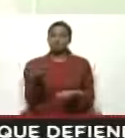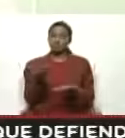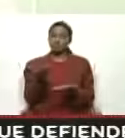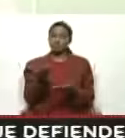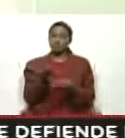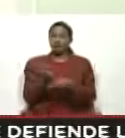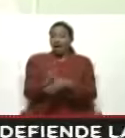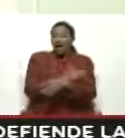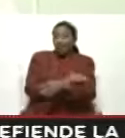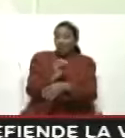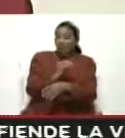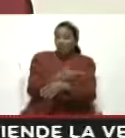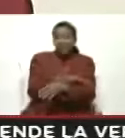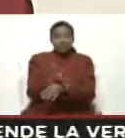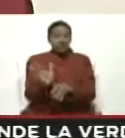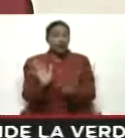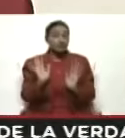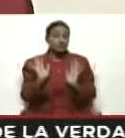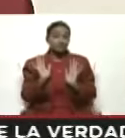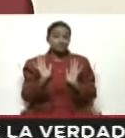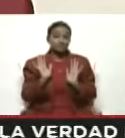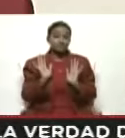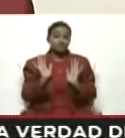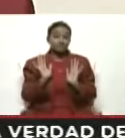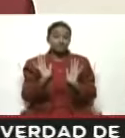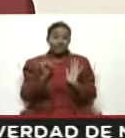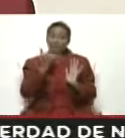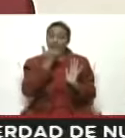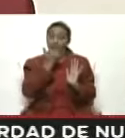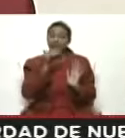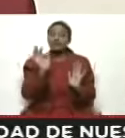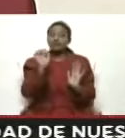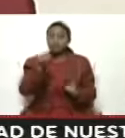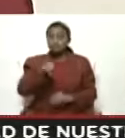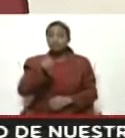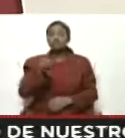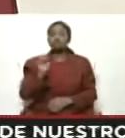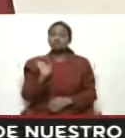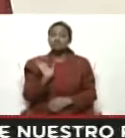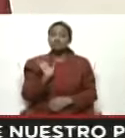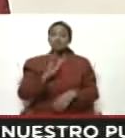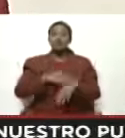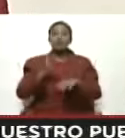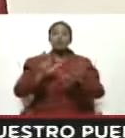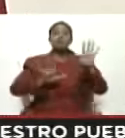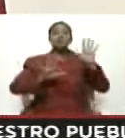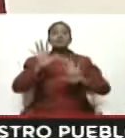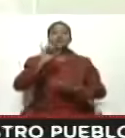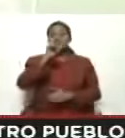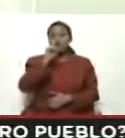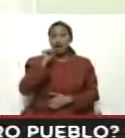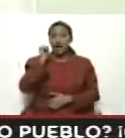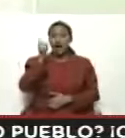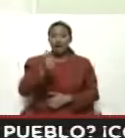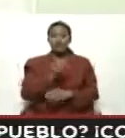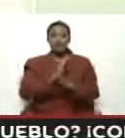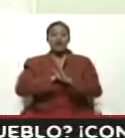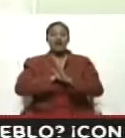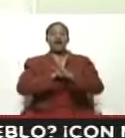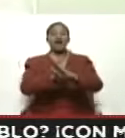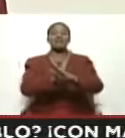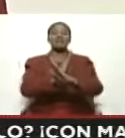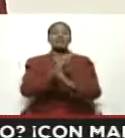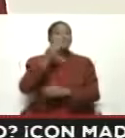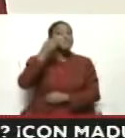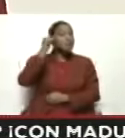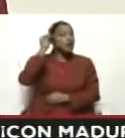tarde. Más temprano que tarde va a ocurrir. Porque esos 15 años que tú hablas de inhabilitación, saca la